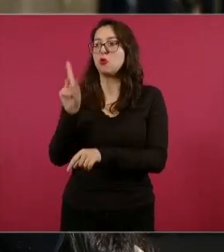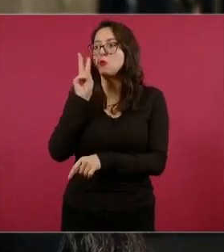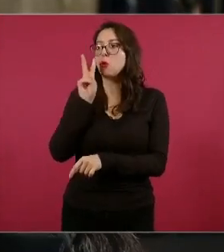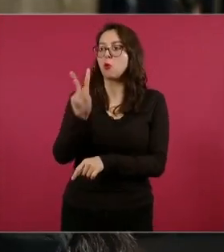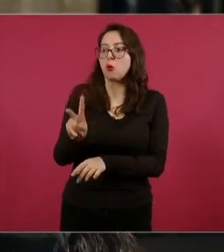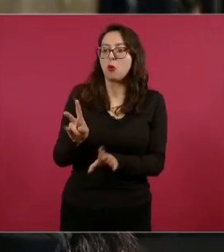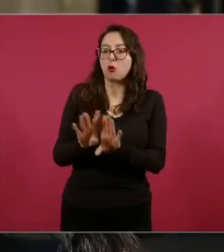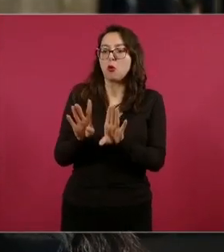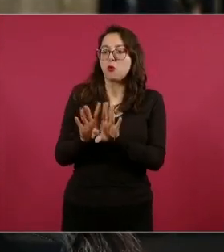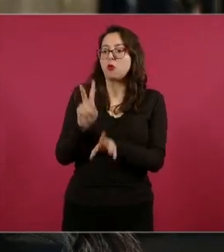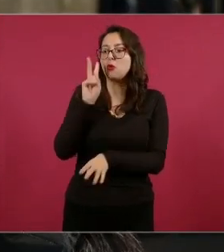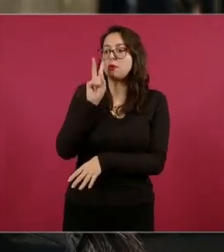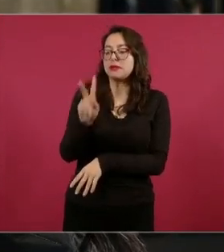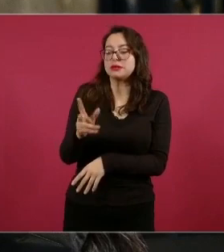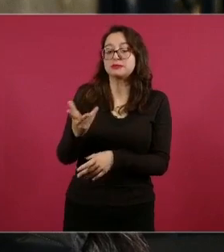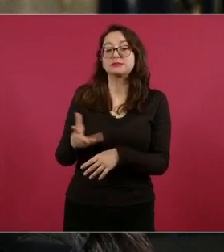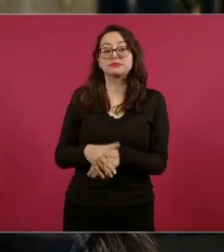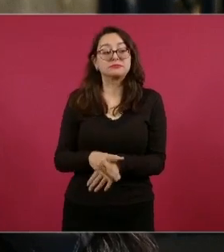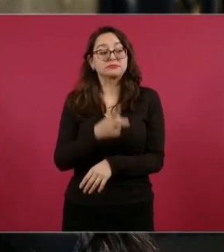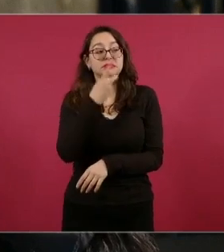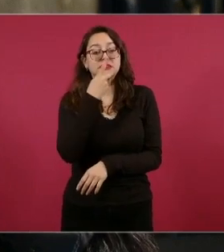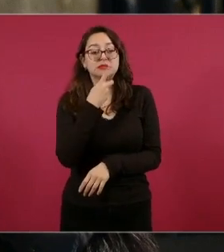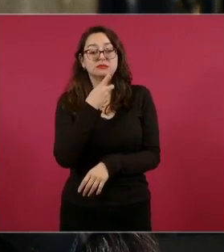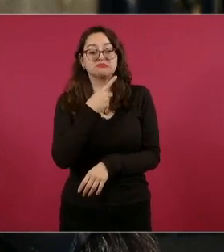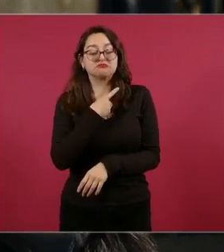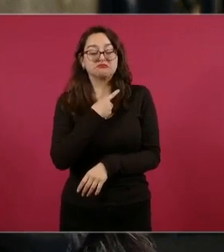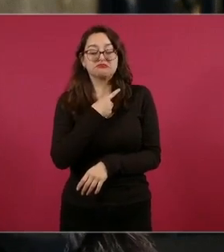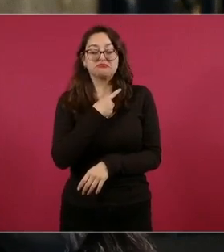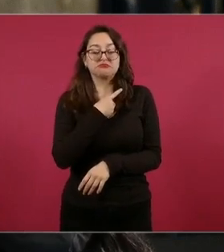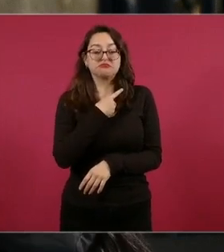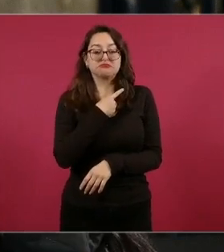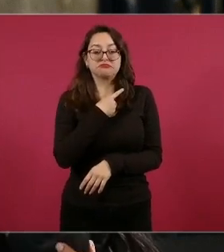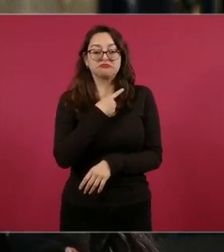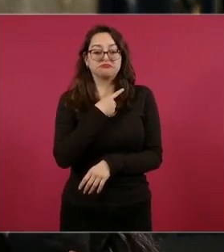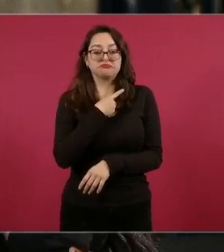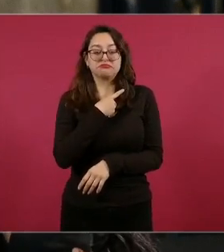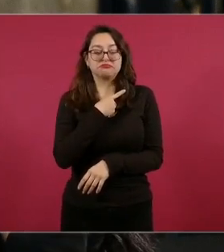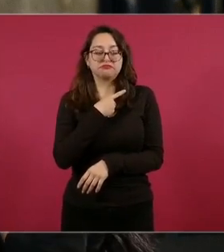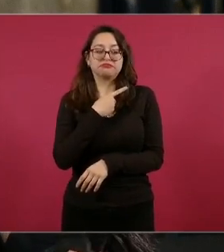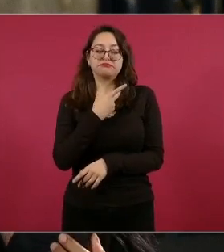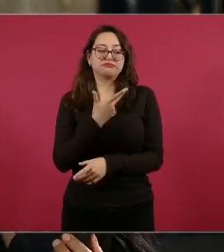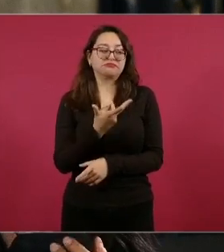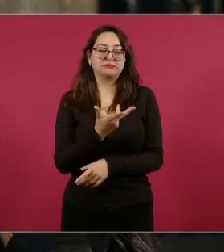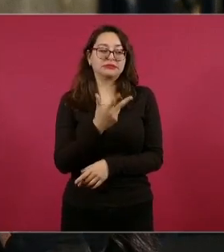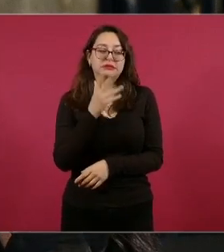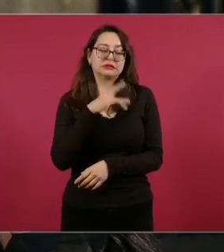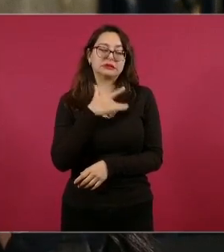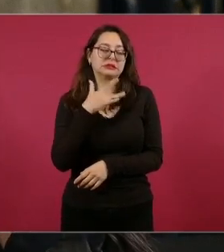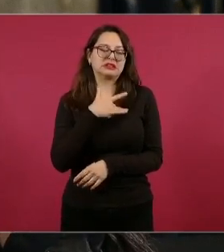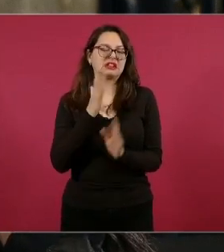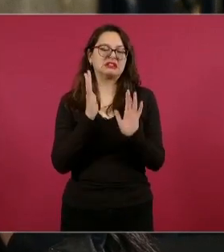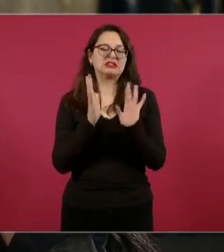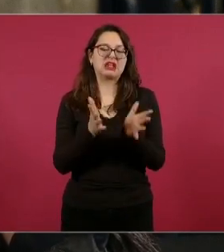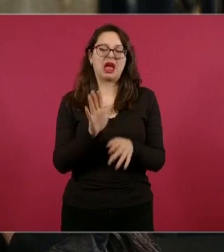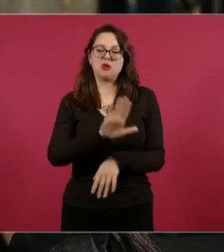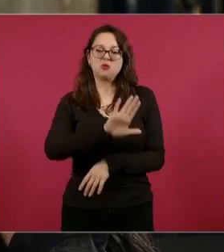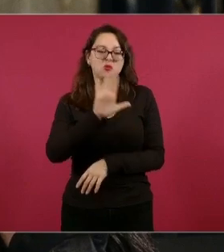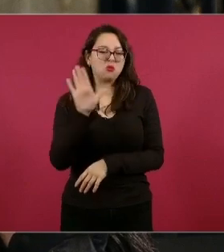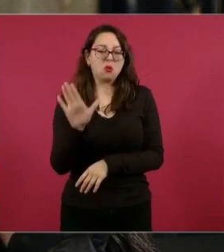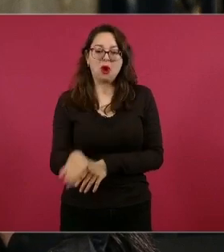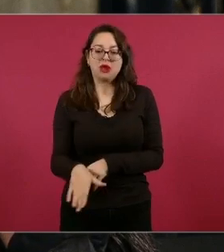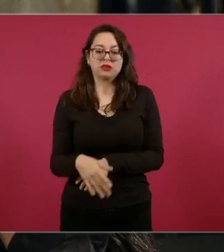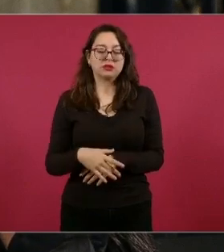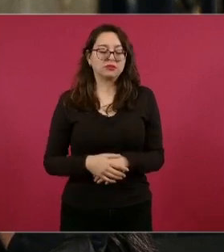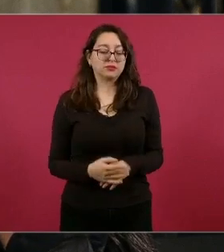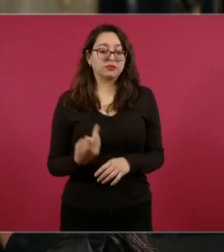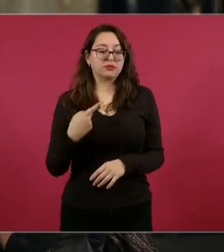visto al candidato, y me dijo que pues ella ya lo había visto muerto. Dice, pero usted